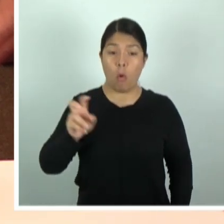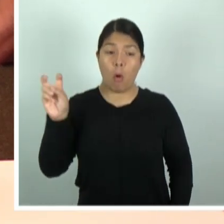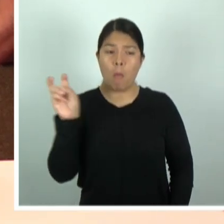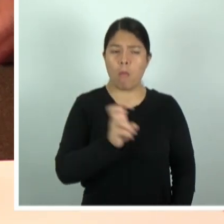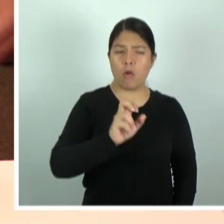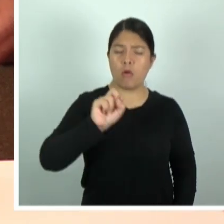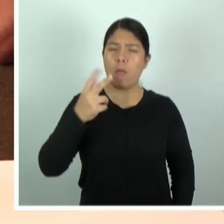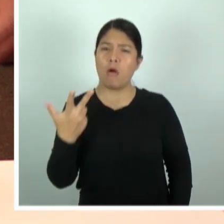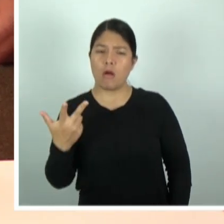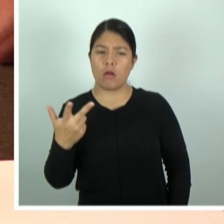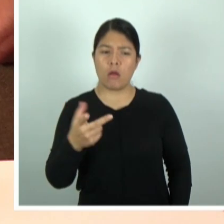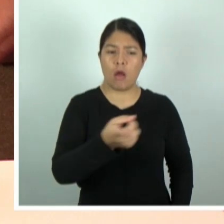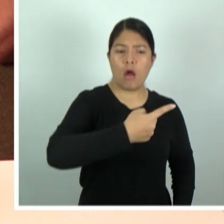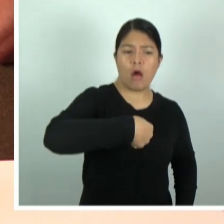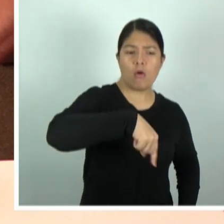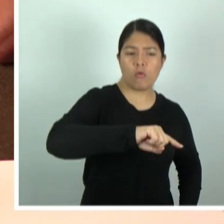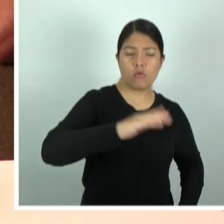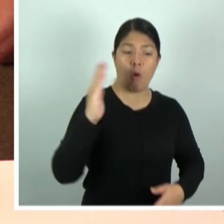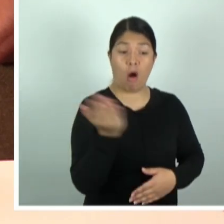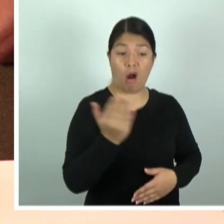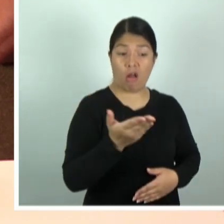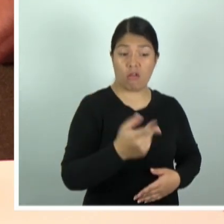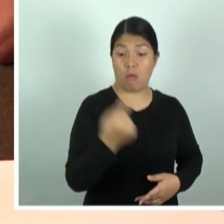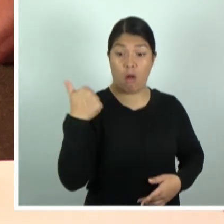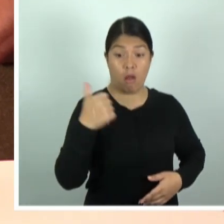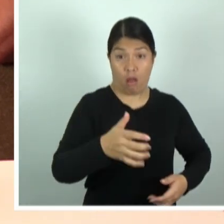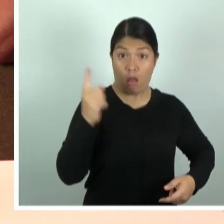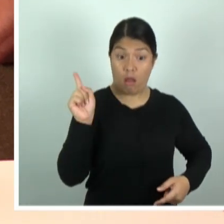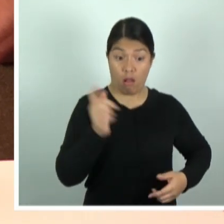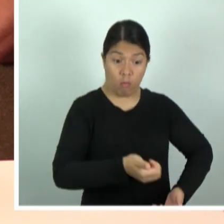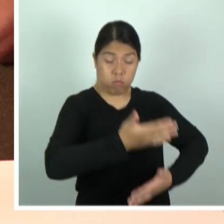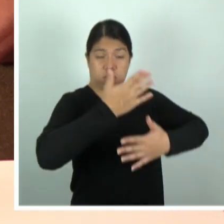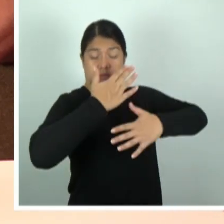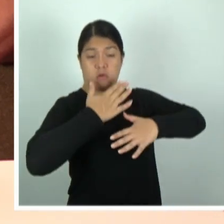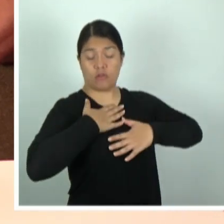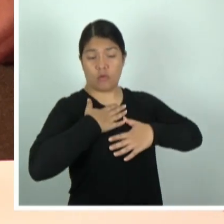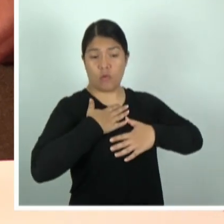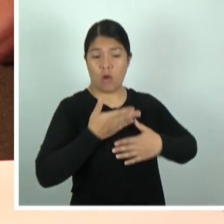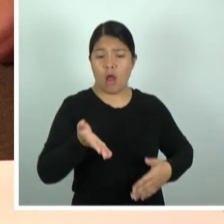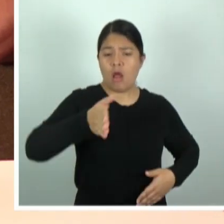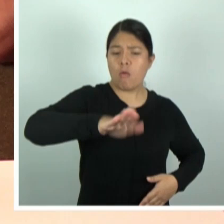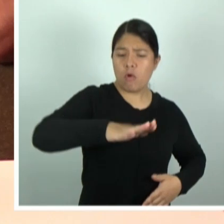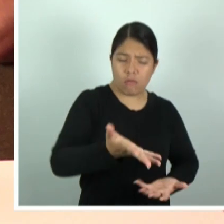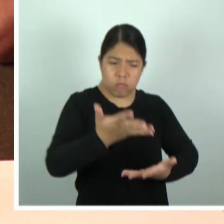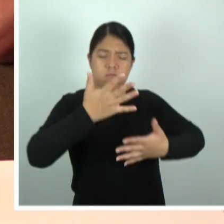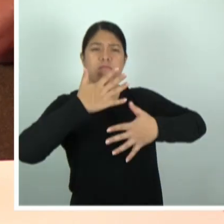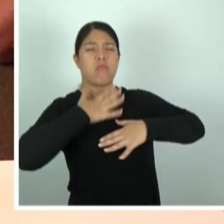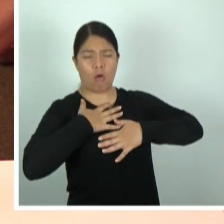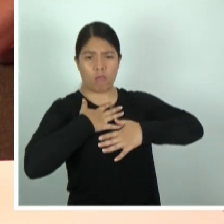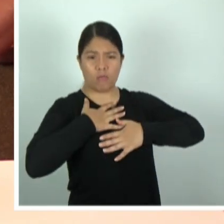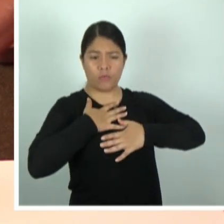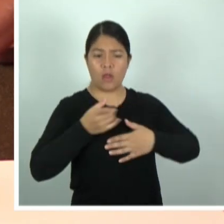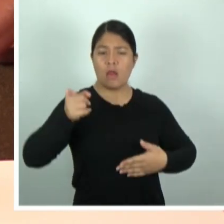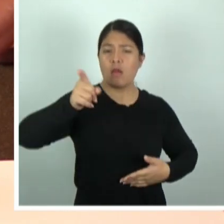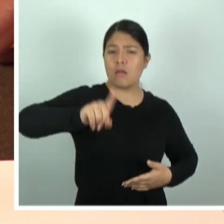castigo, para morir nuestra muerte, pero para convertirse también